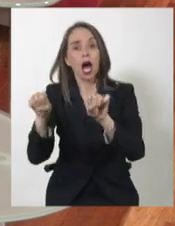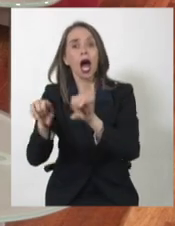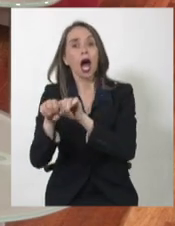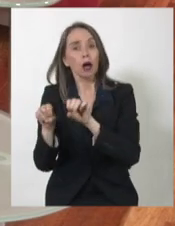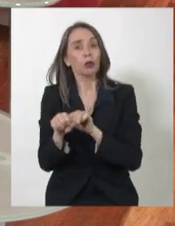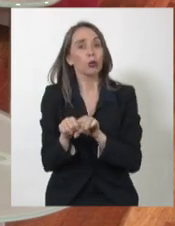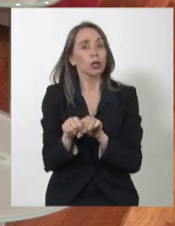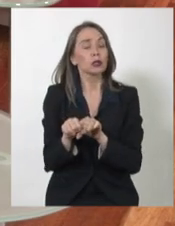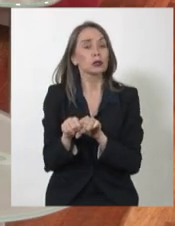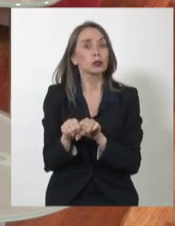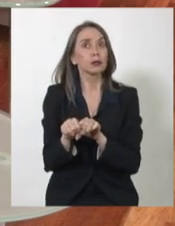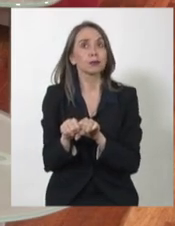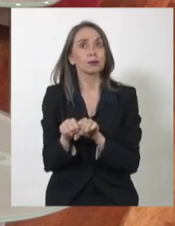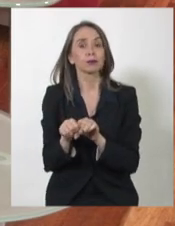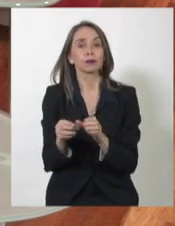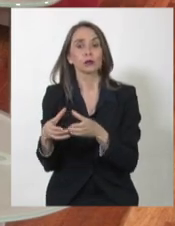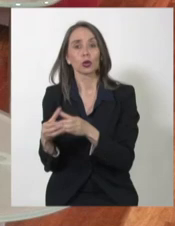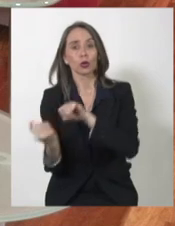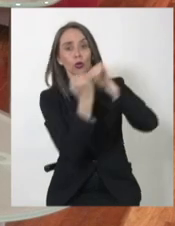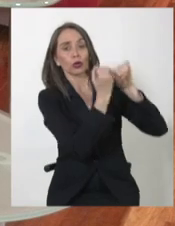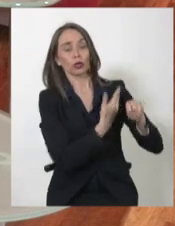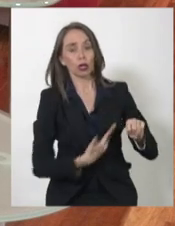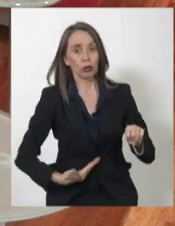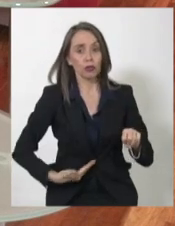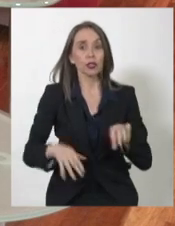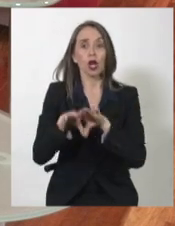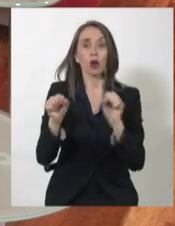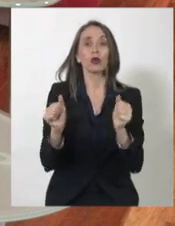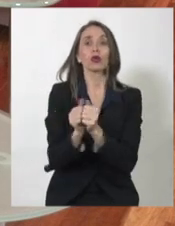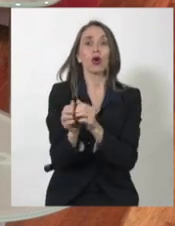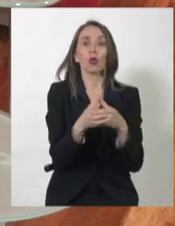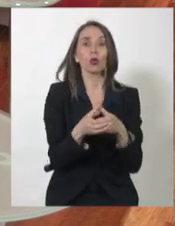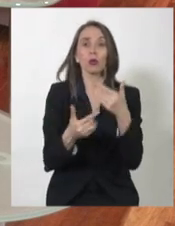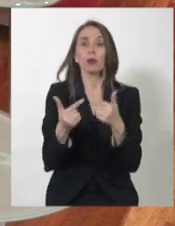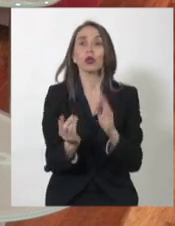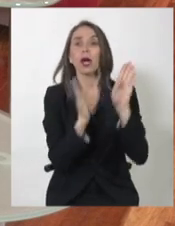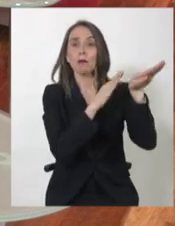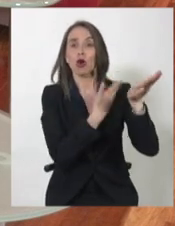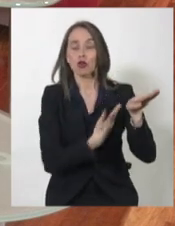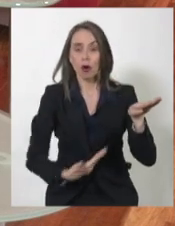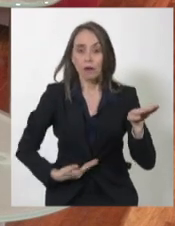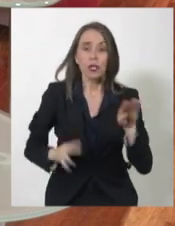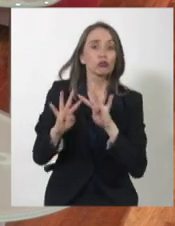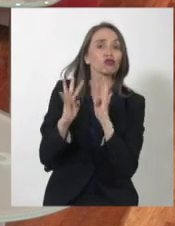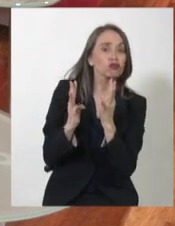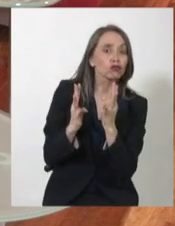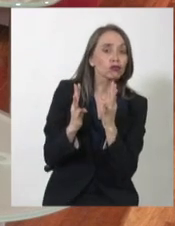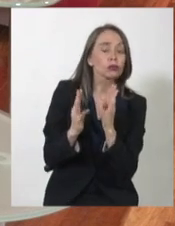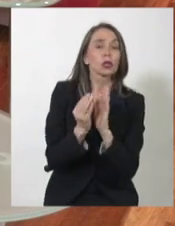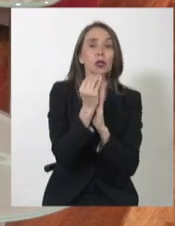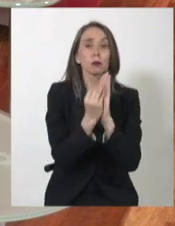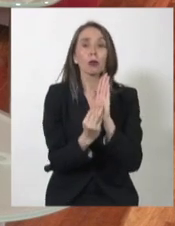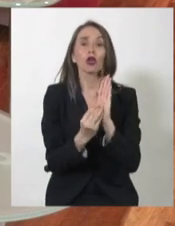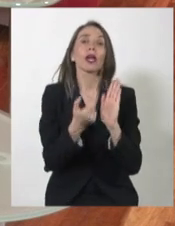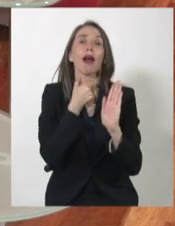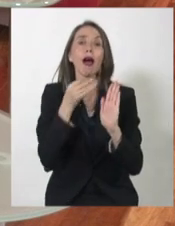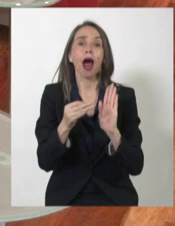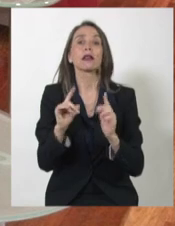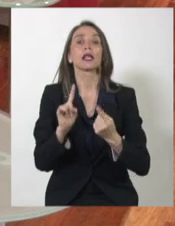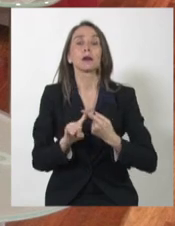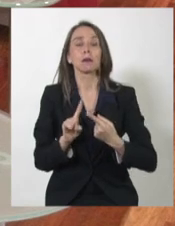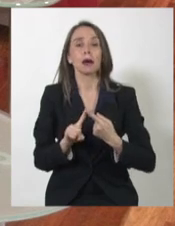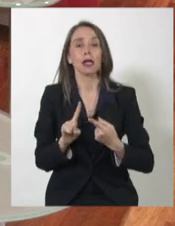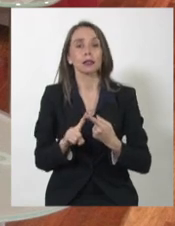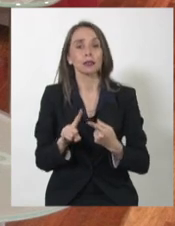¿no?, entre la oposición y el oficialismo, ¿no?, respecto de, a lo menos, el garantizar una